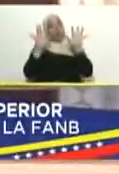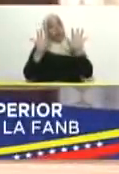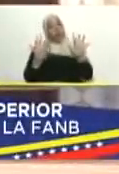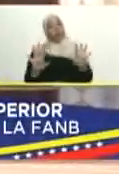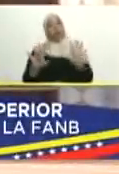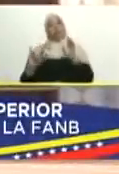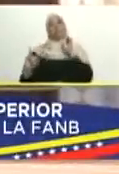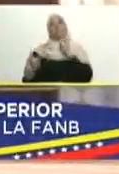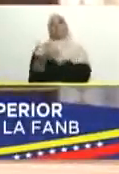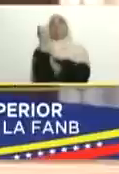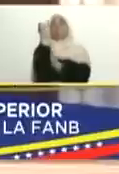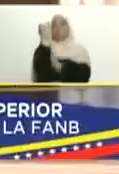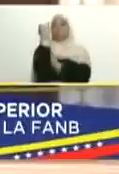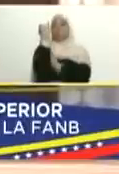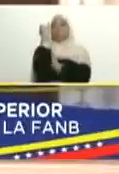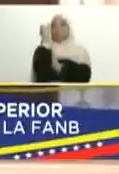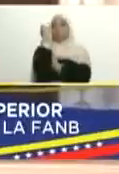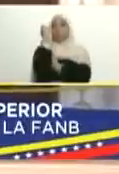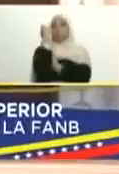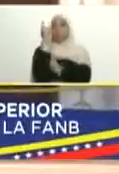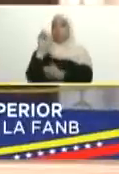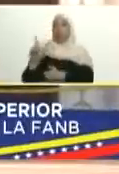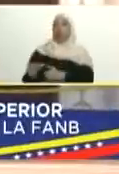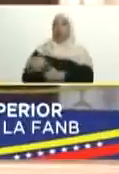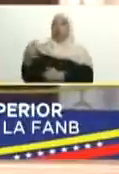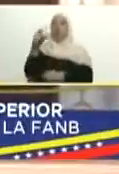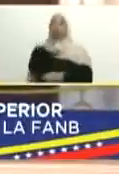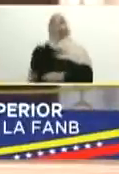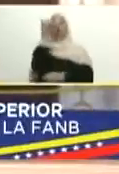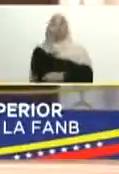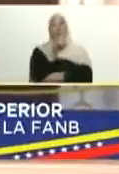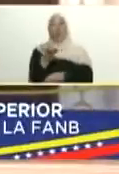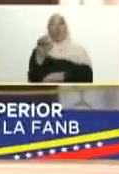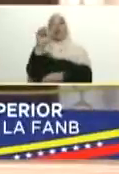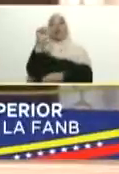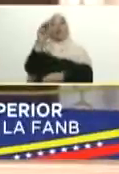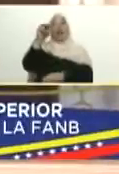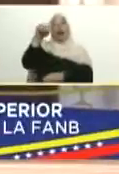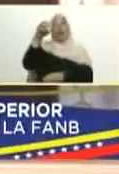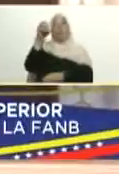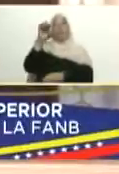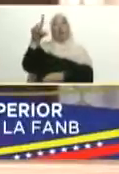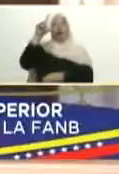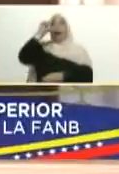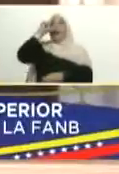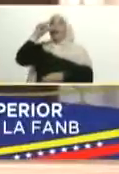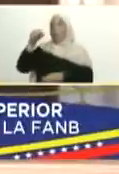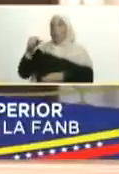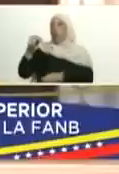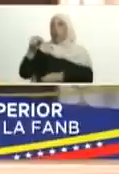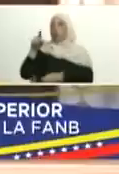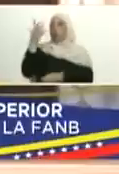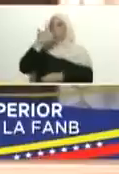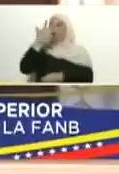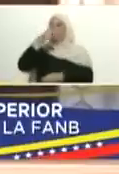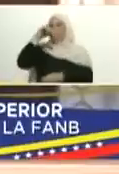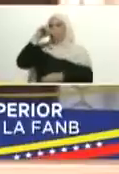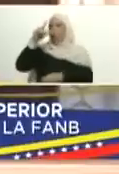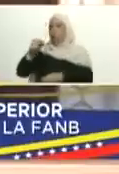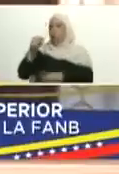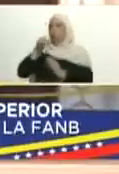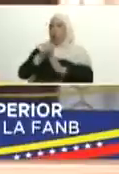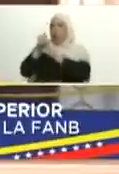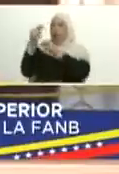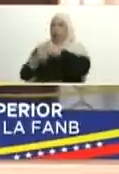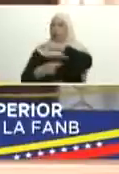traicionado. Luego vino Zamora, que fue asesinado y traicionado, hasta que llegó Chávez y